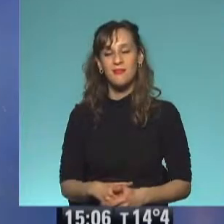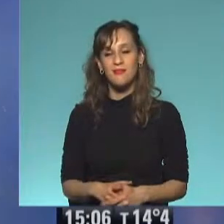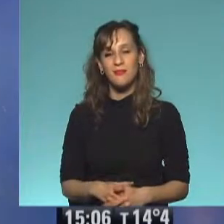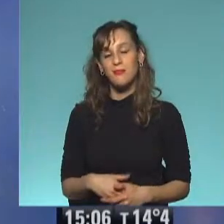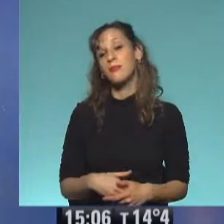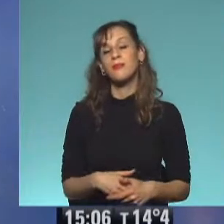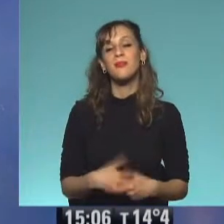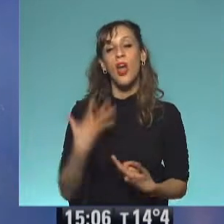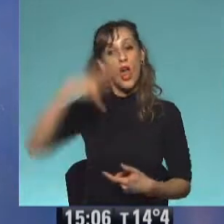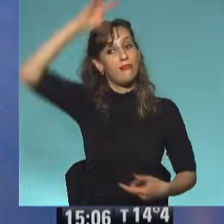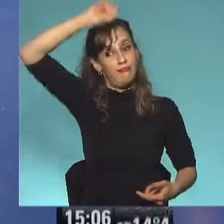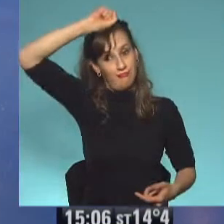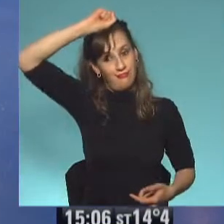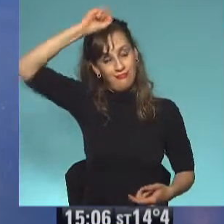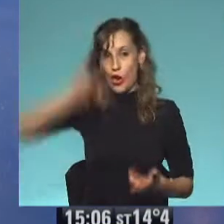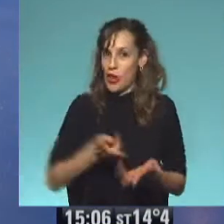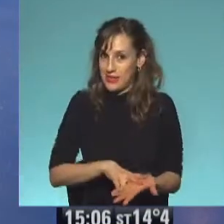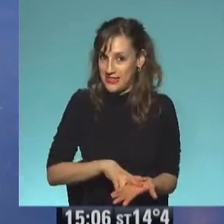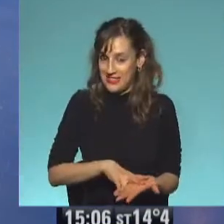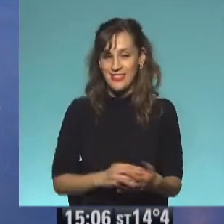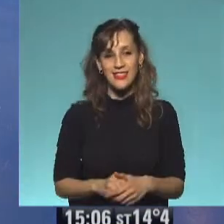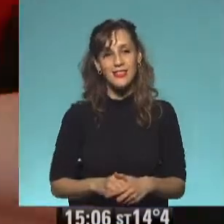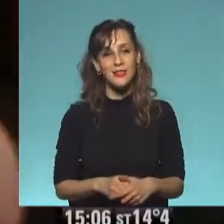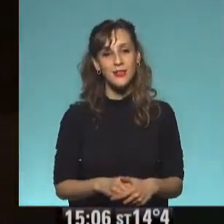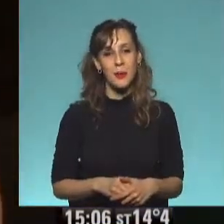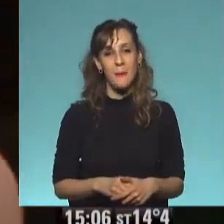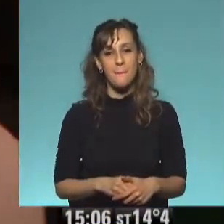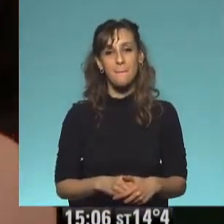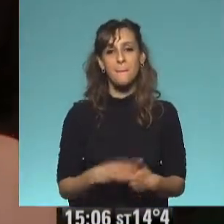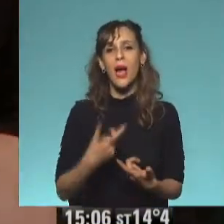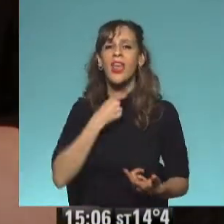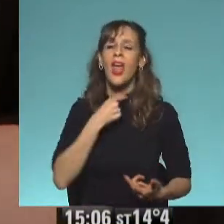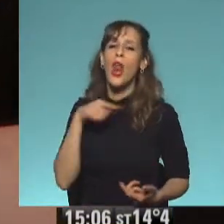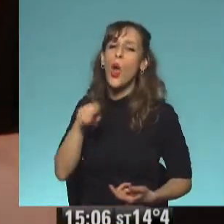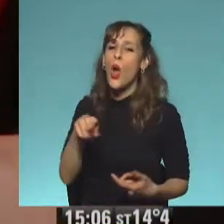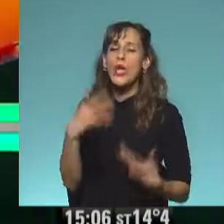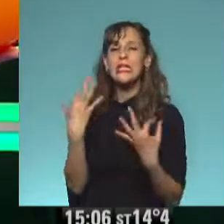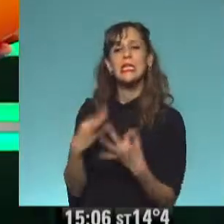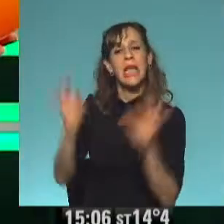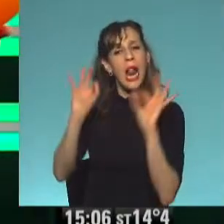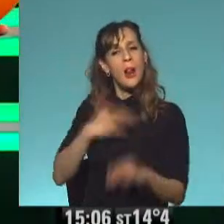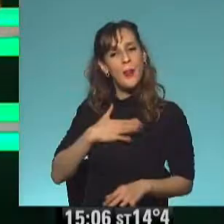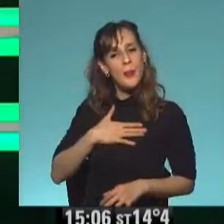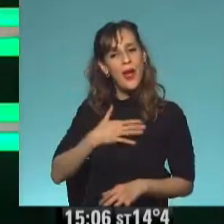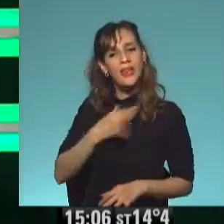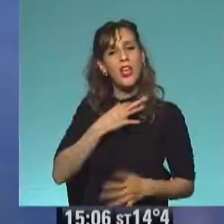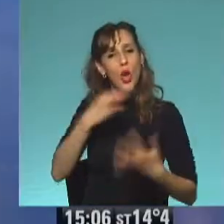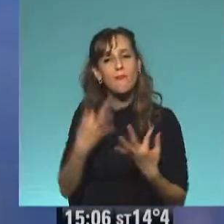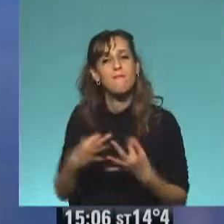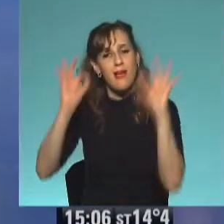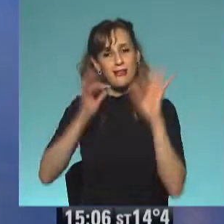ahora sólo quiero ser vista pero para